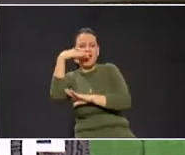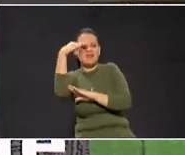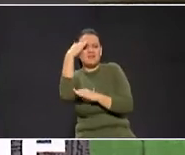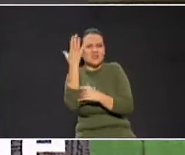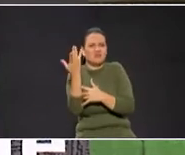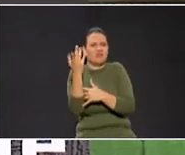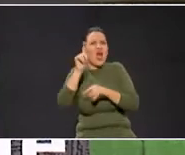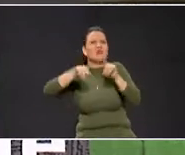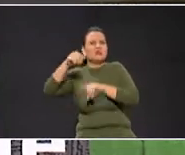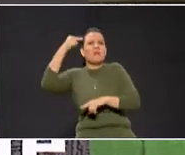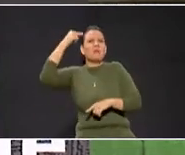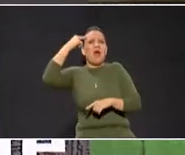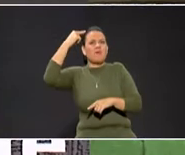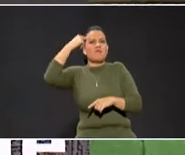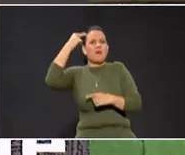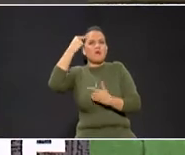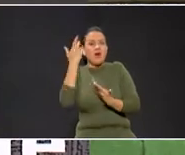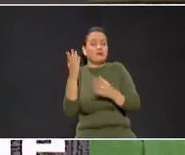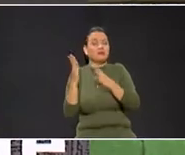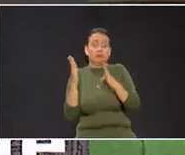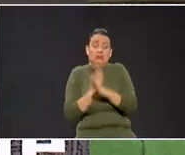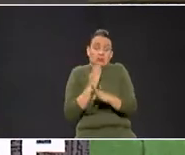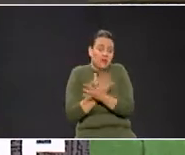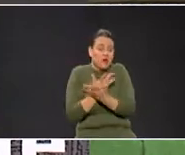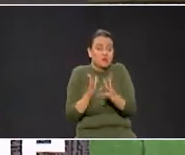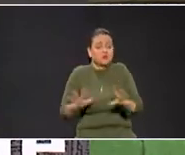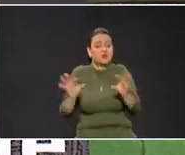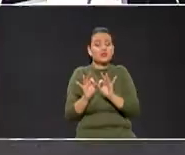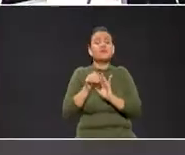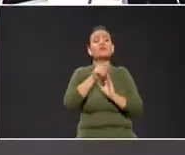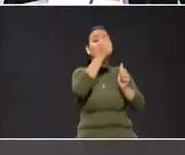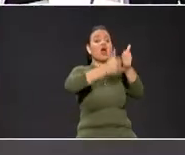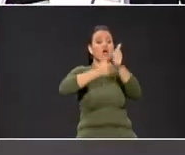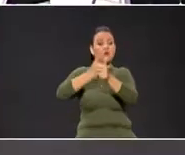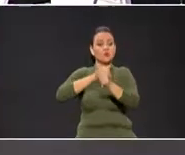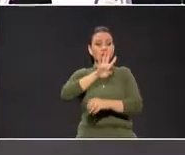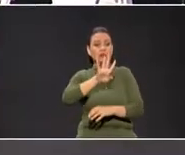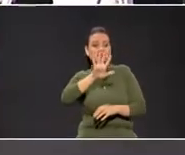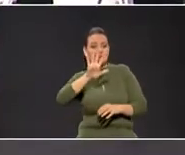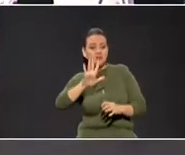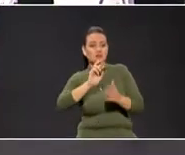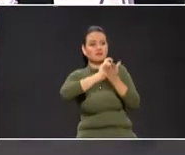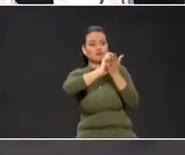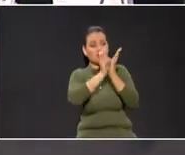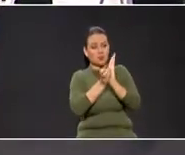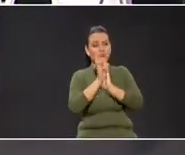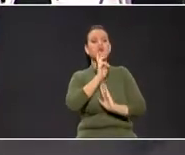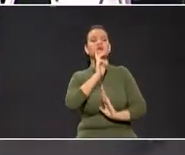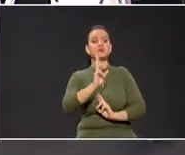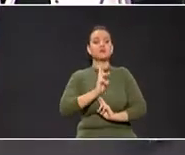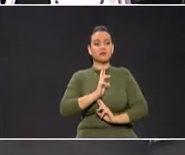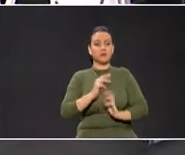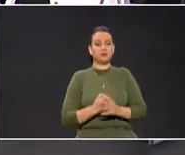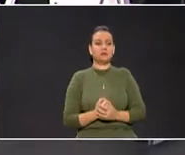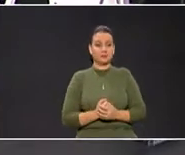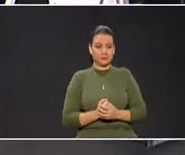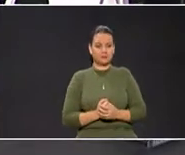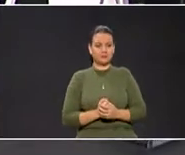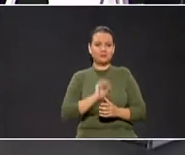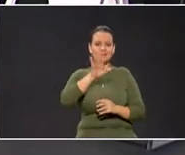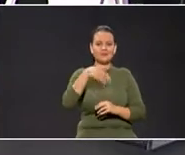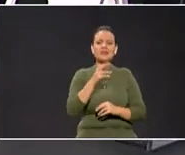todos los candidatos y cada uno tendrá 45 segundos para responderla posteriormente habrá una contra